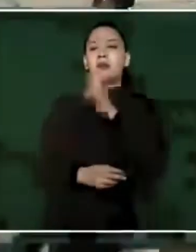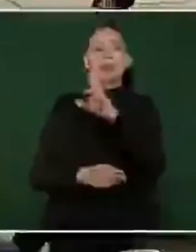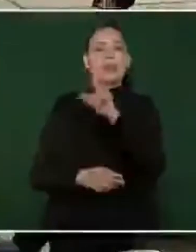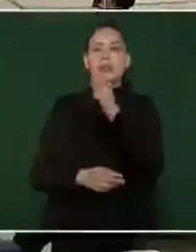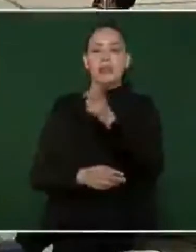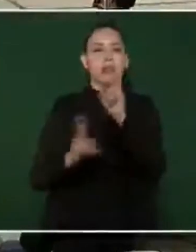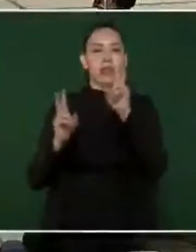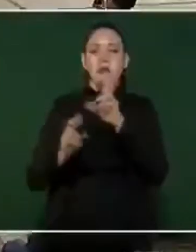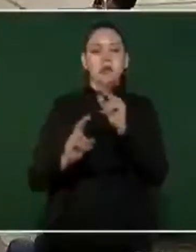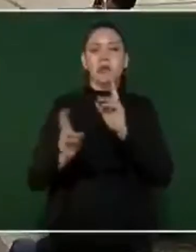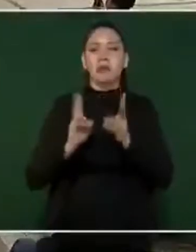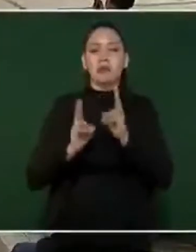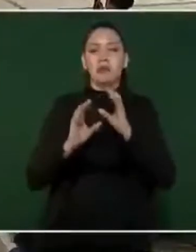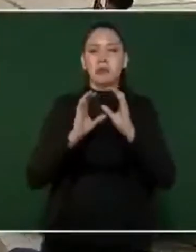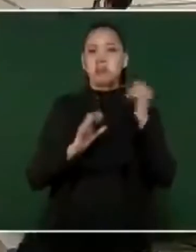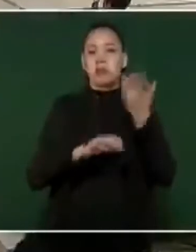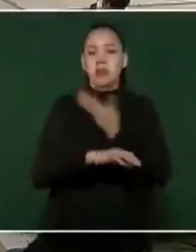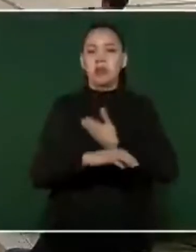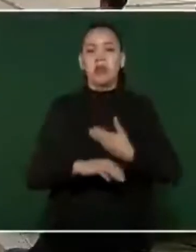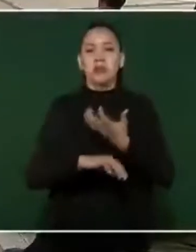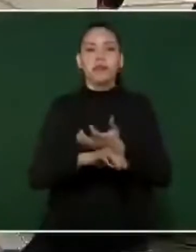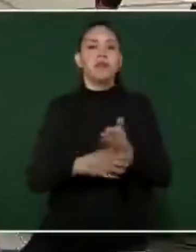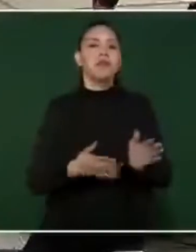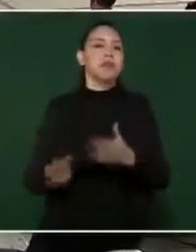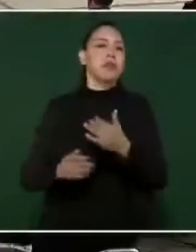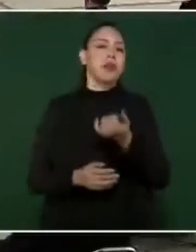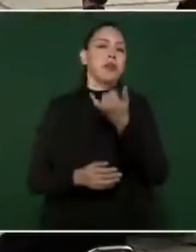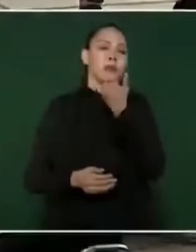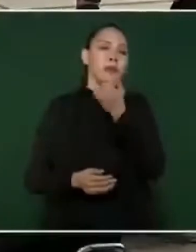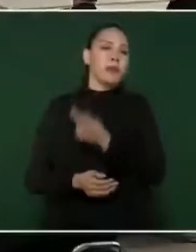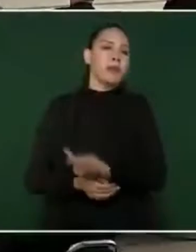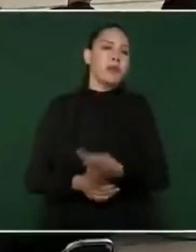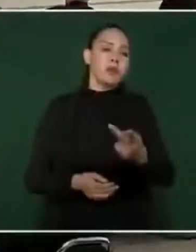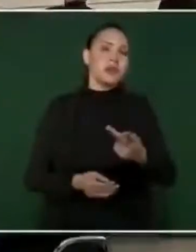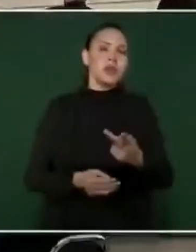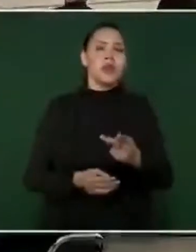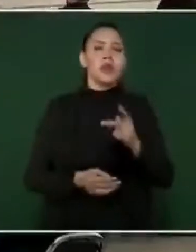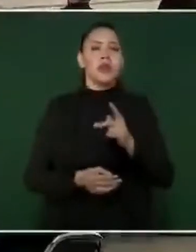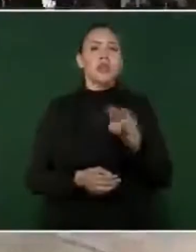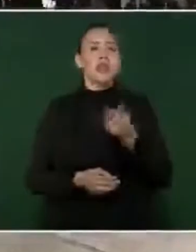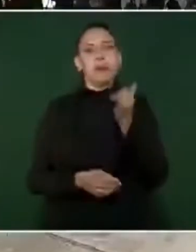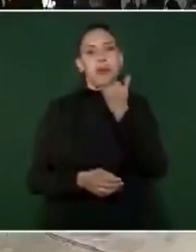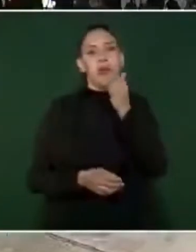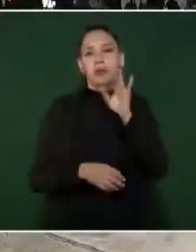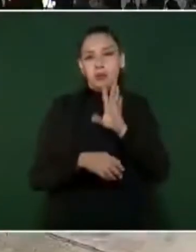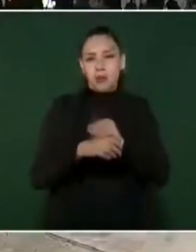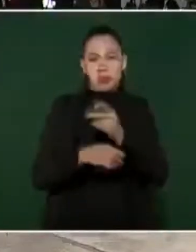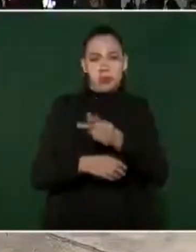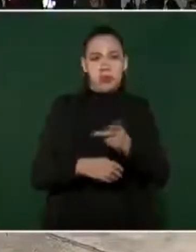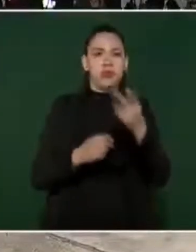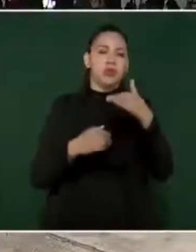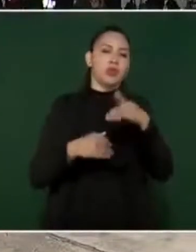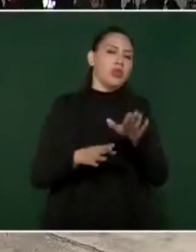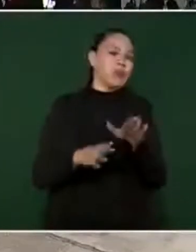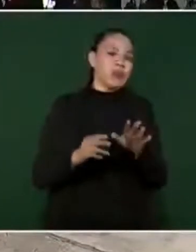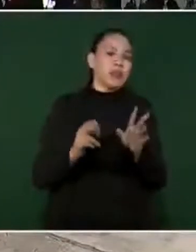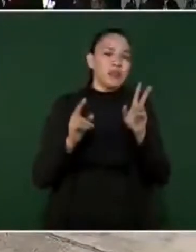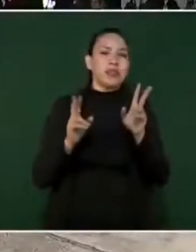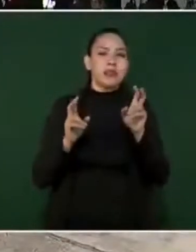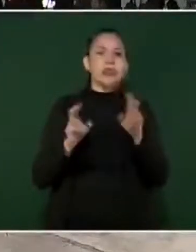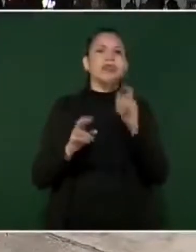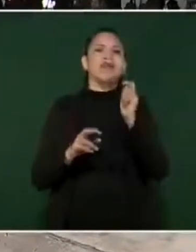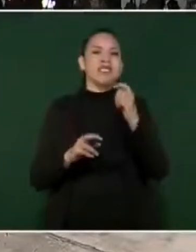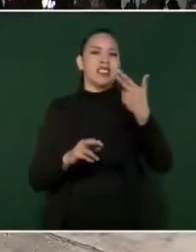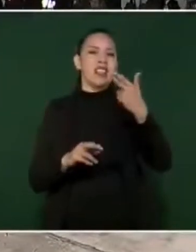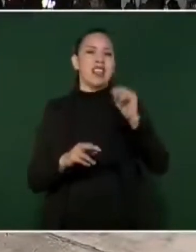otro tema, sin afán de confrontar, sino más bien de que se hable pues del asunto del hackeo que hubo de este grupo Guacamaya, aprovechando